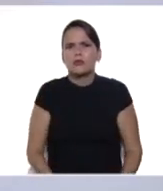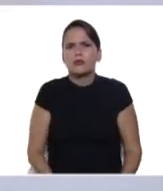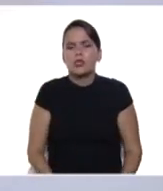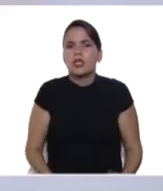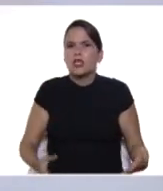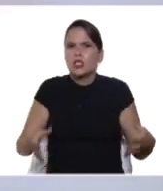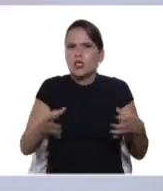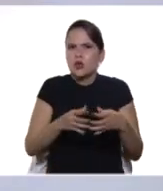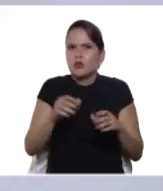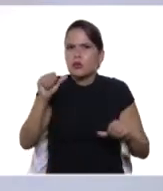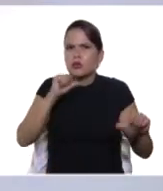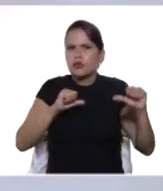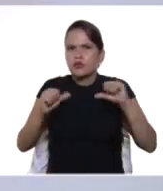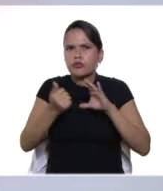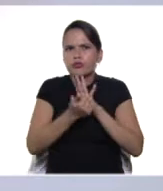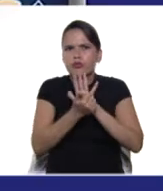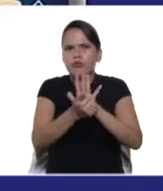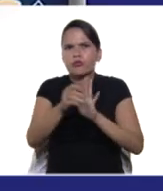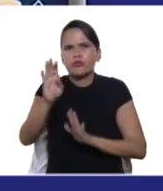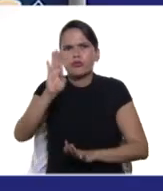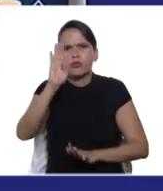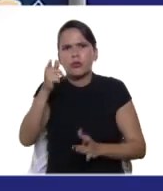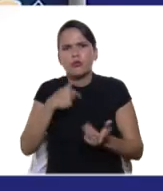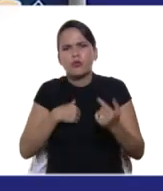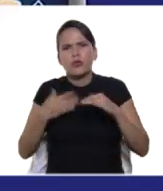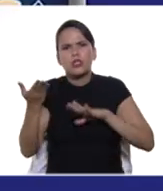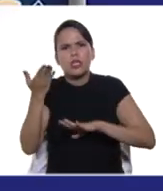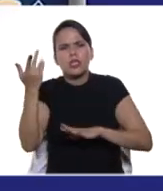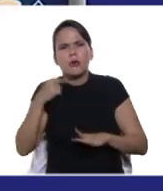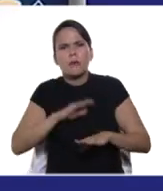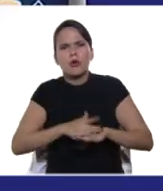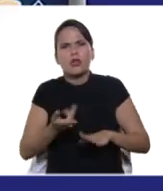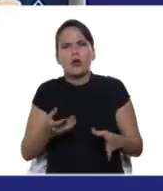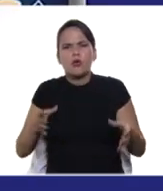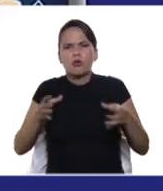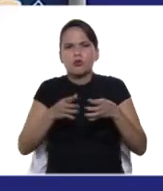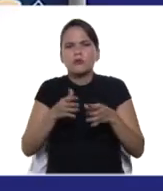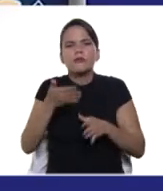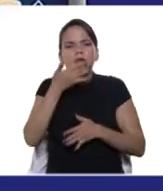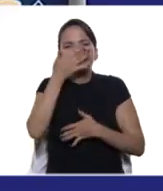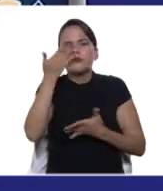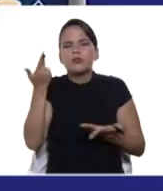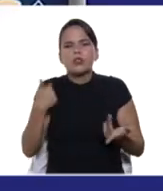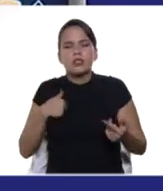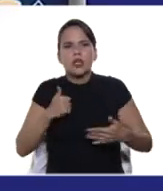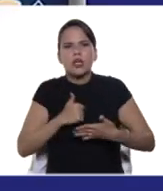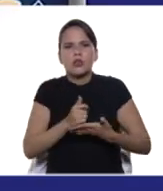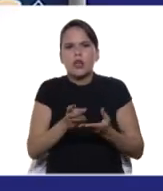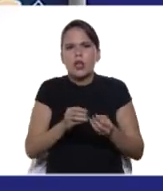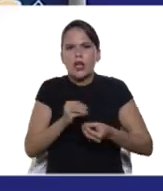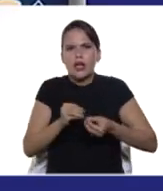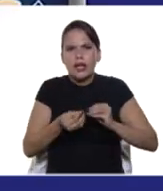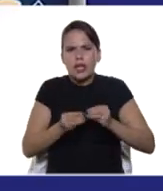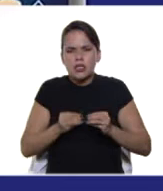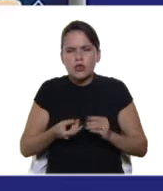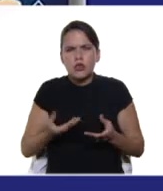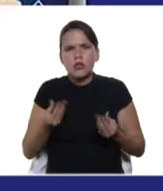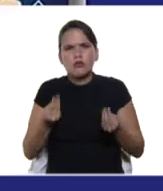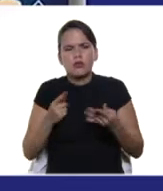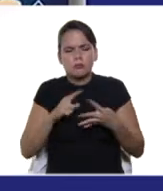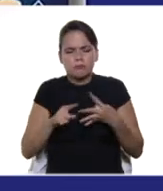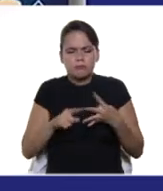Este conjunto es muy importante ya que es un conjunto aromático que permite la creación de muchos